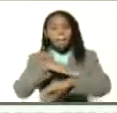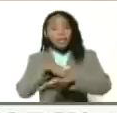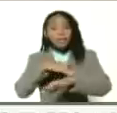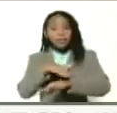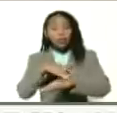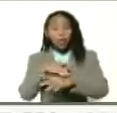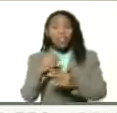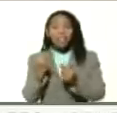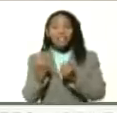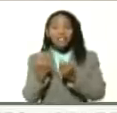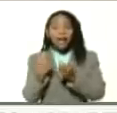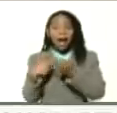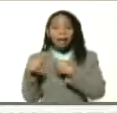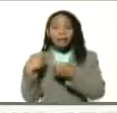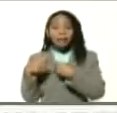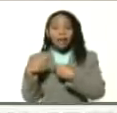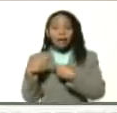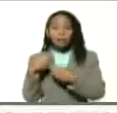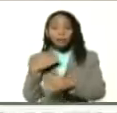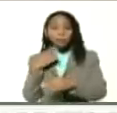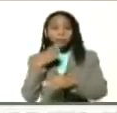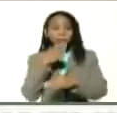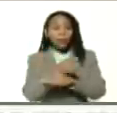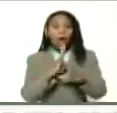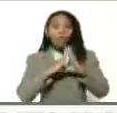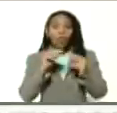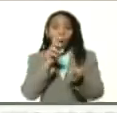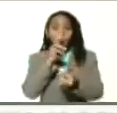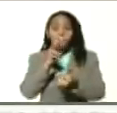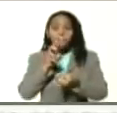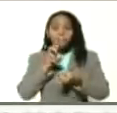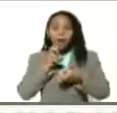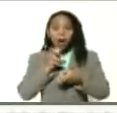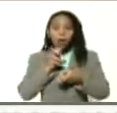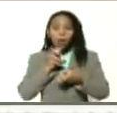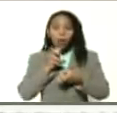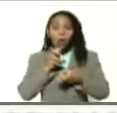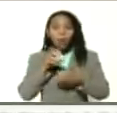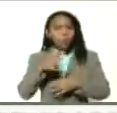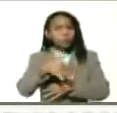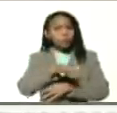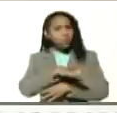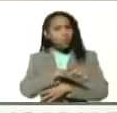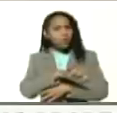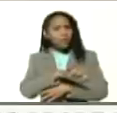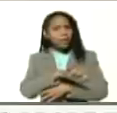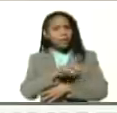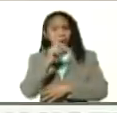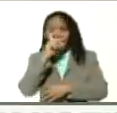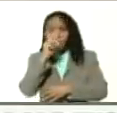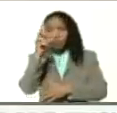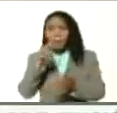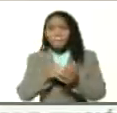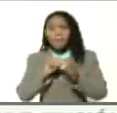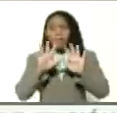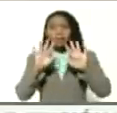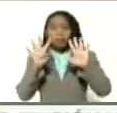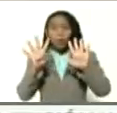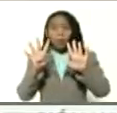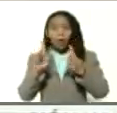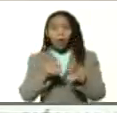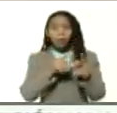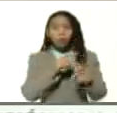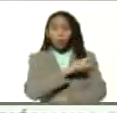de Finanzas, se dirige a todos los bancos, donde a partir del año 2019, por